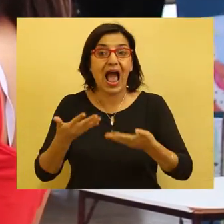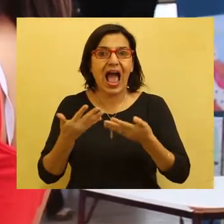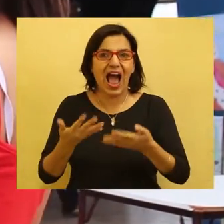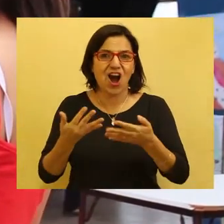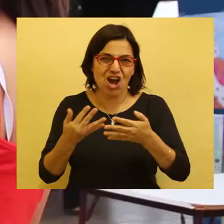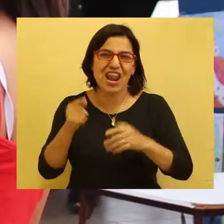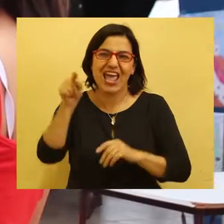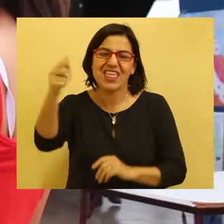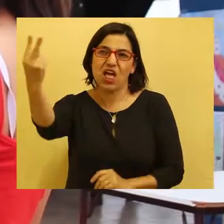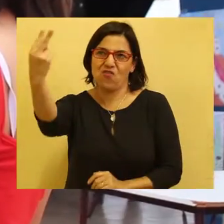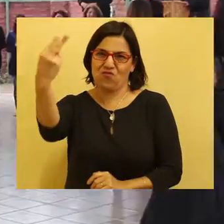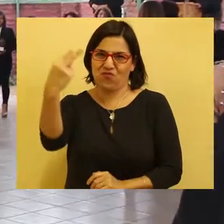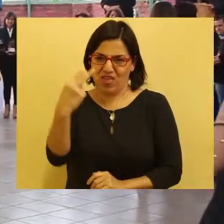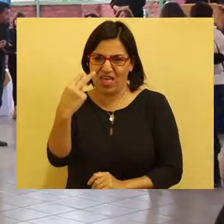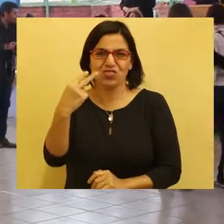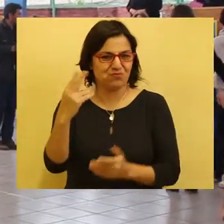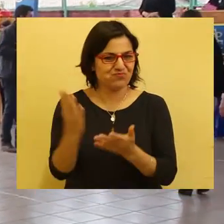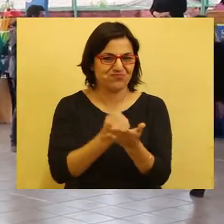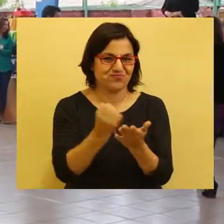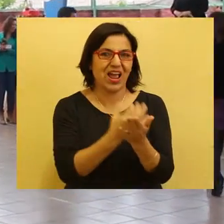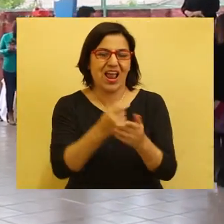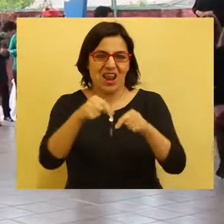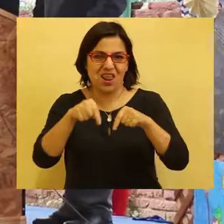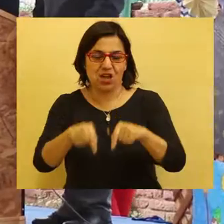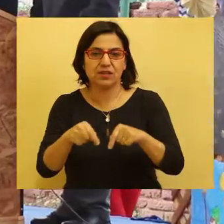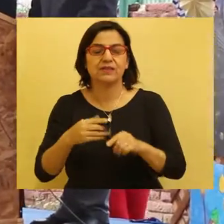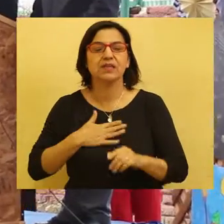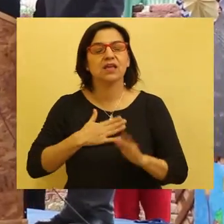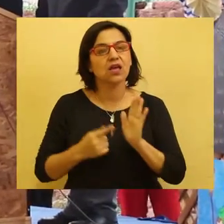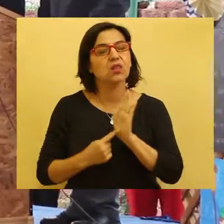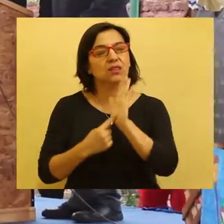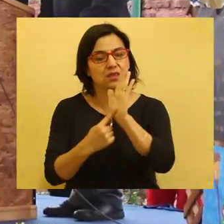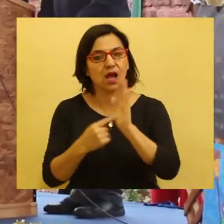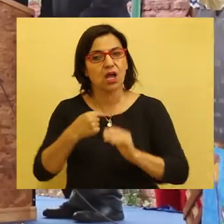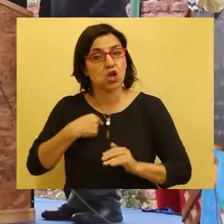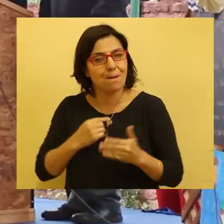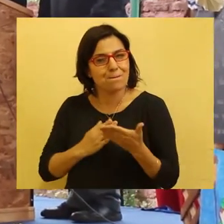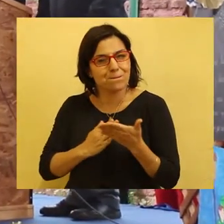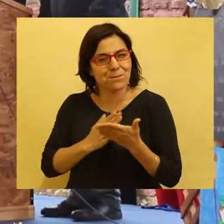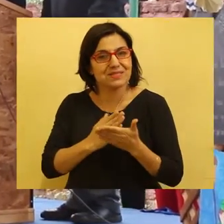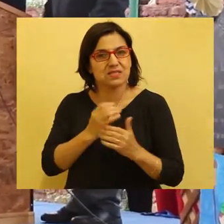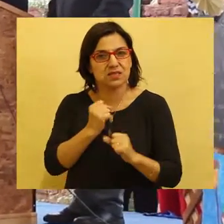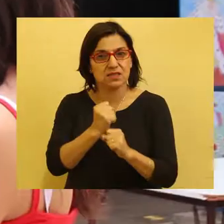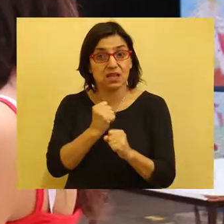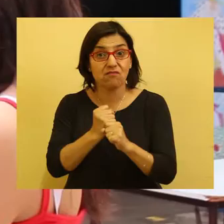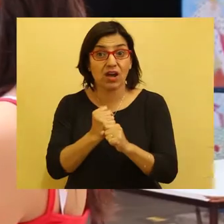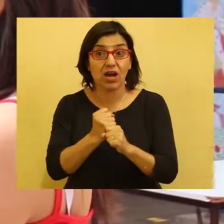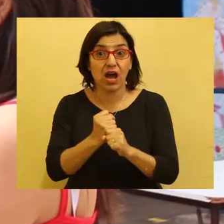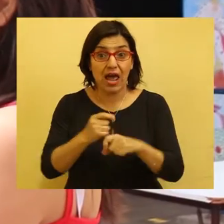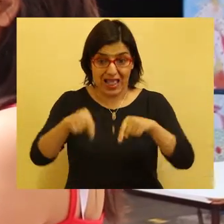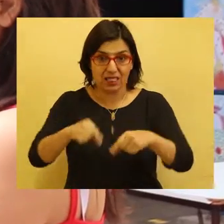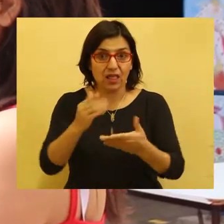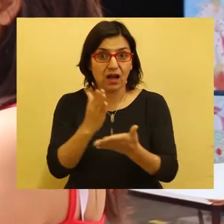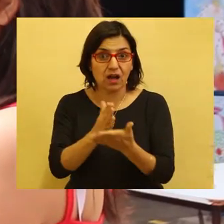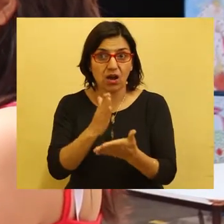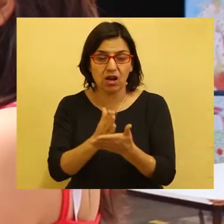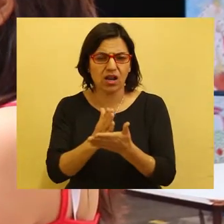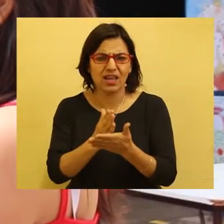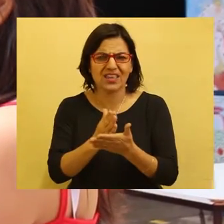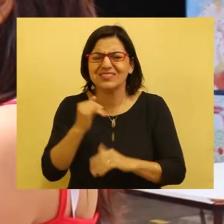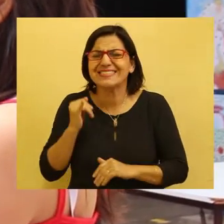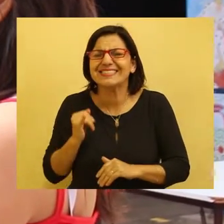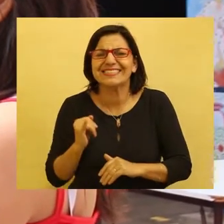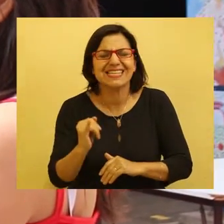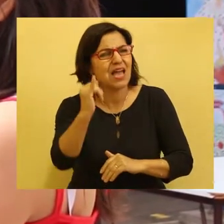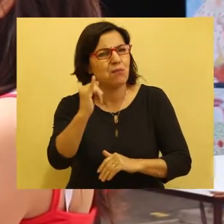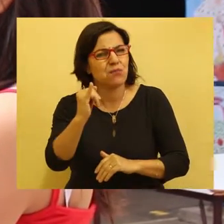que está, nos está viendo que ha habido una buena cosecha. Quiero destacar que desde que yo me inicié, esta